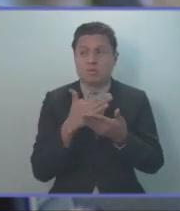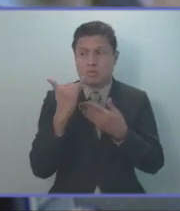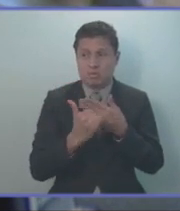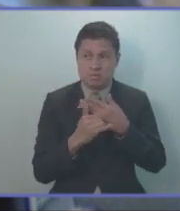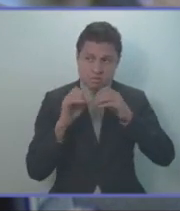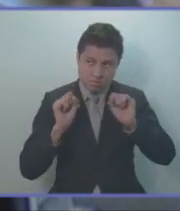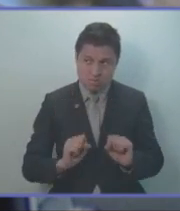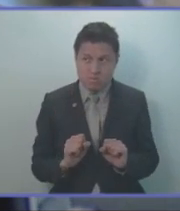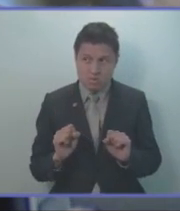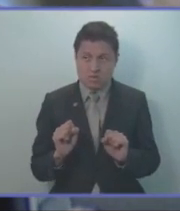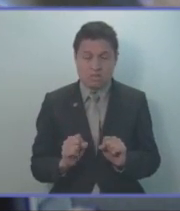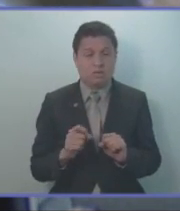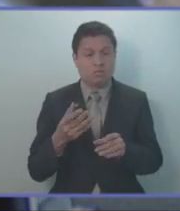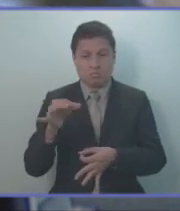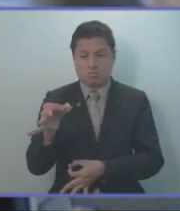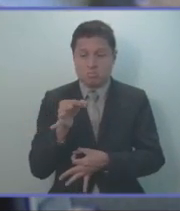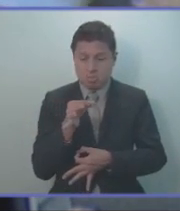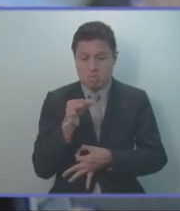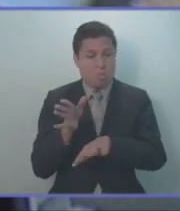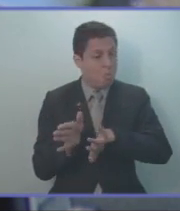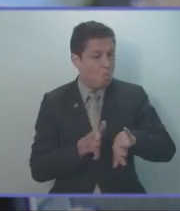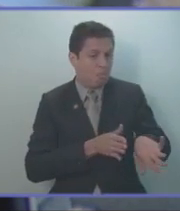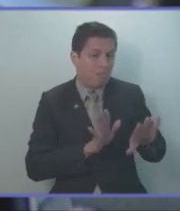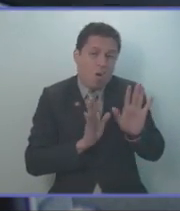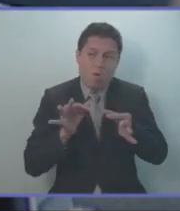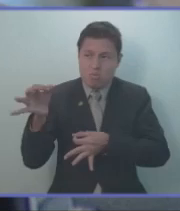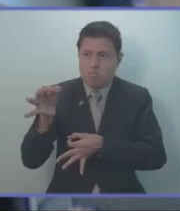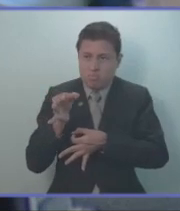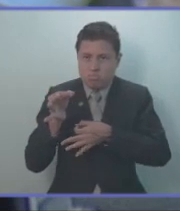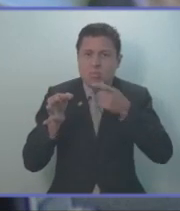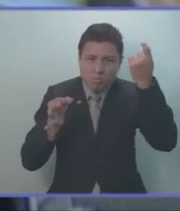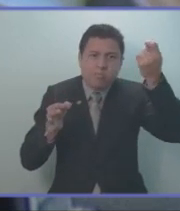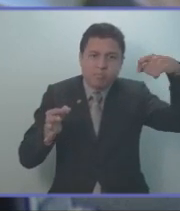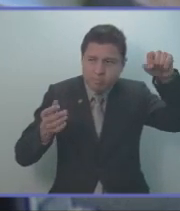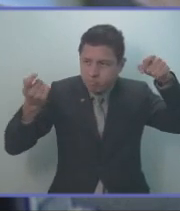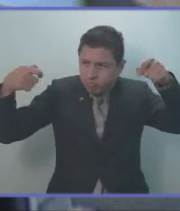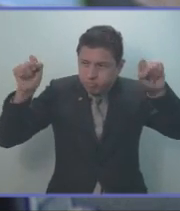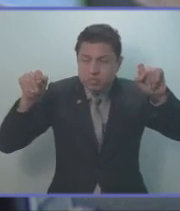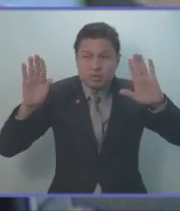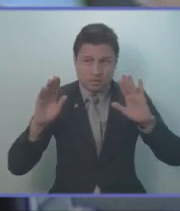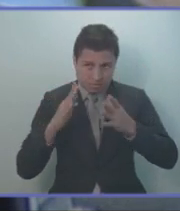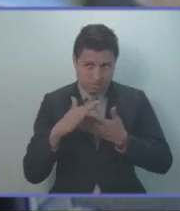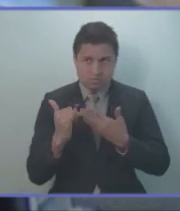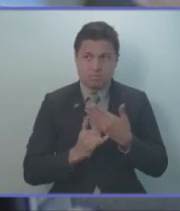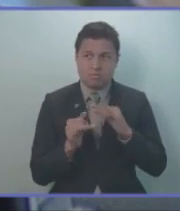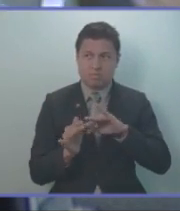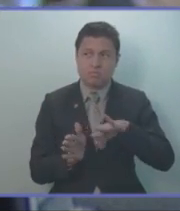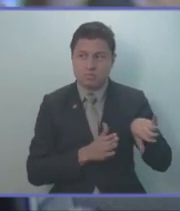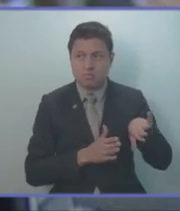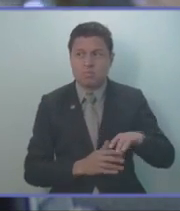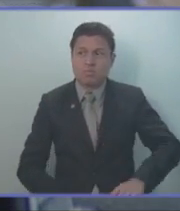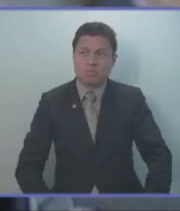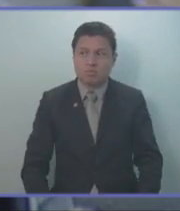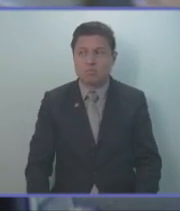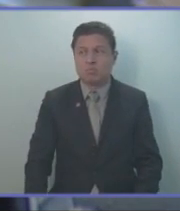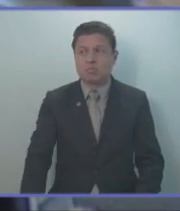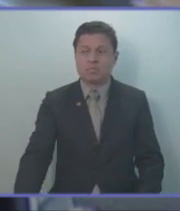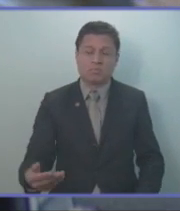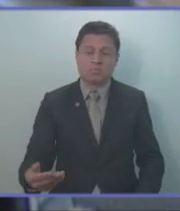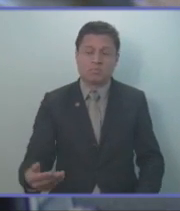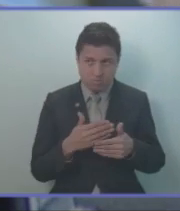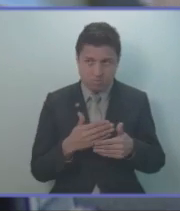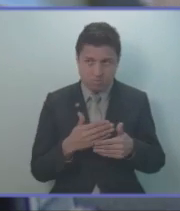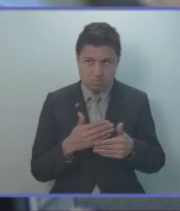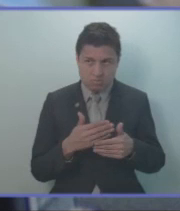puede ser desechado o ratificado. En el caso que el proyecto fuese desechado, la